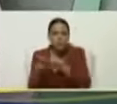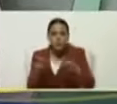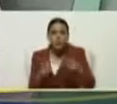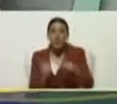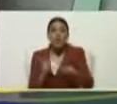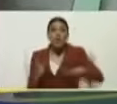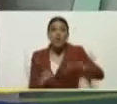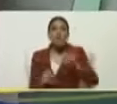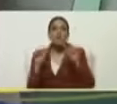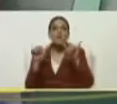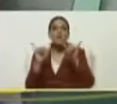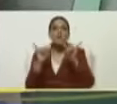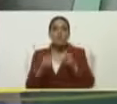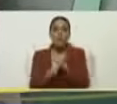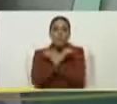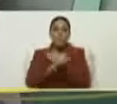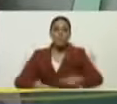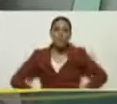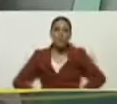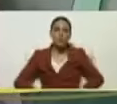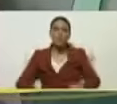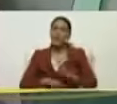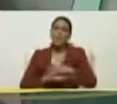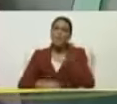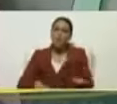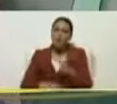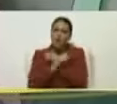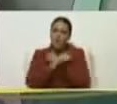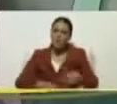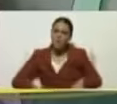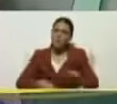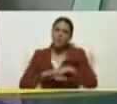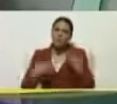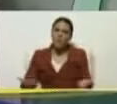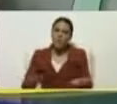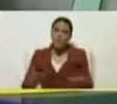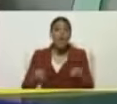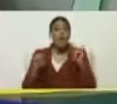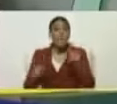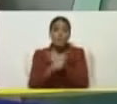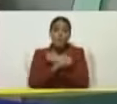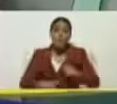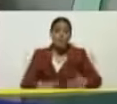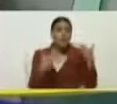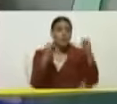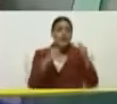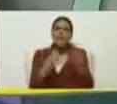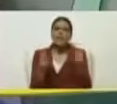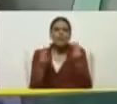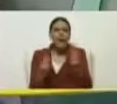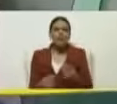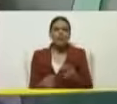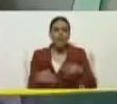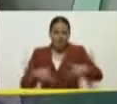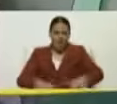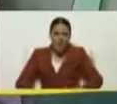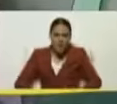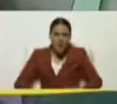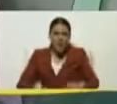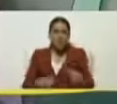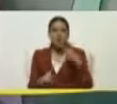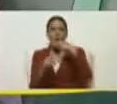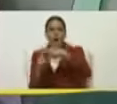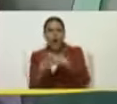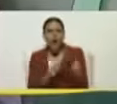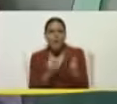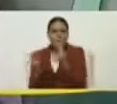portuguesa, porque portuguesa, cuánto esfuerzo, cuánto aporte, cuántos